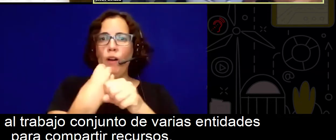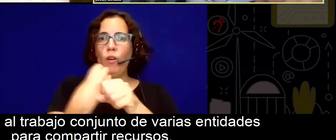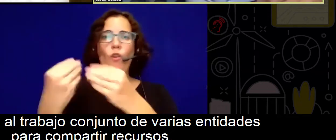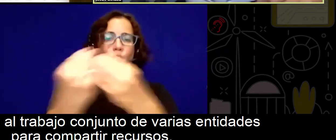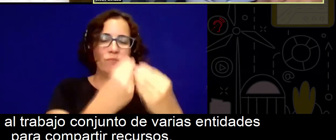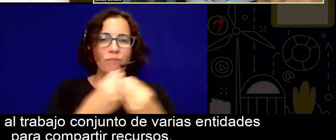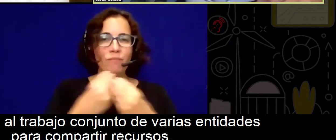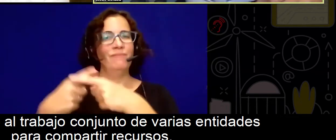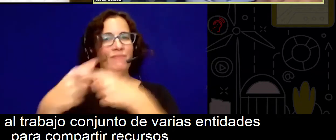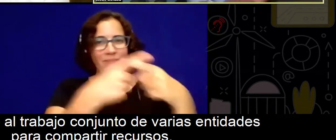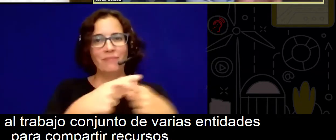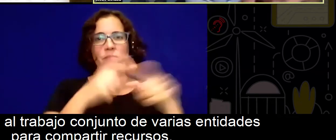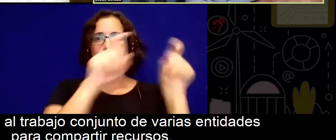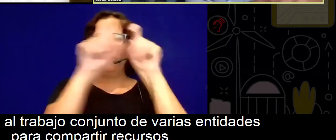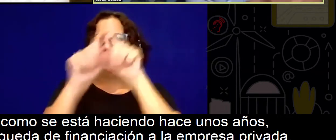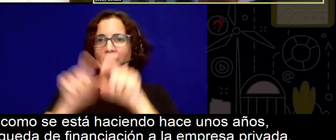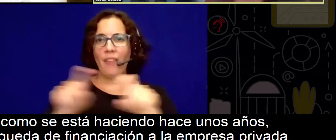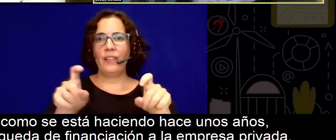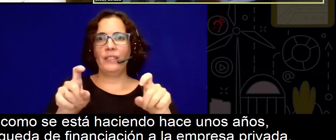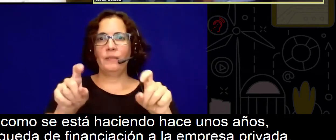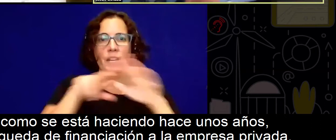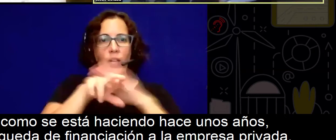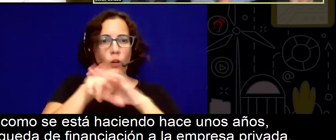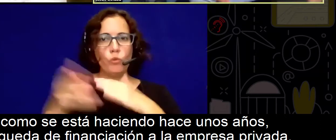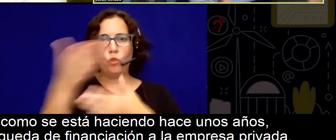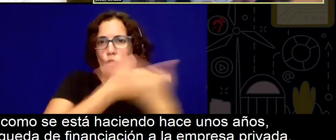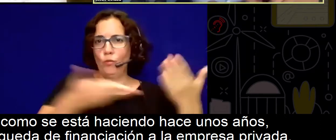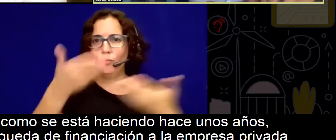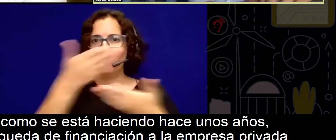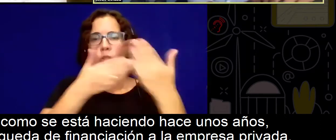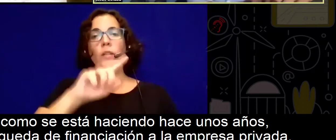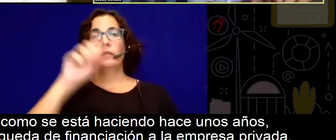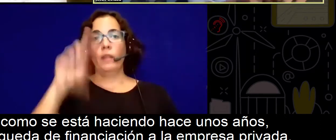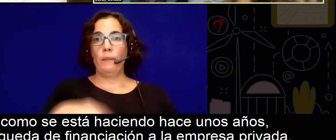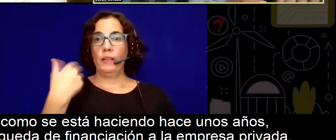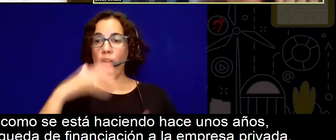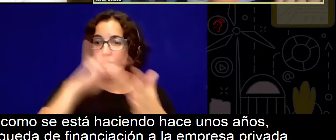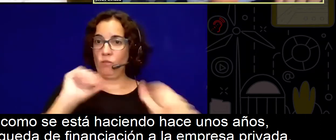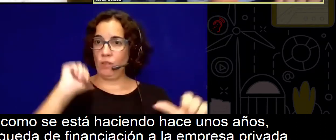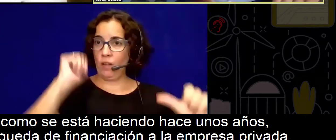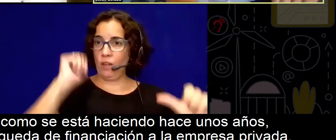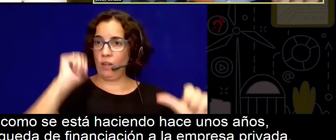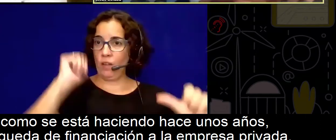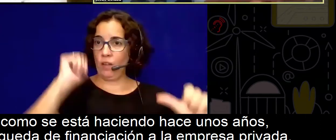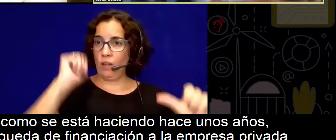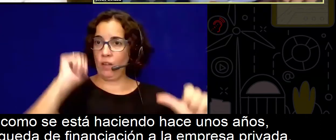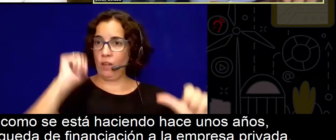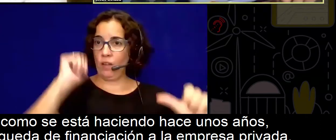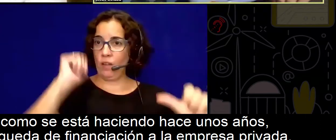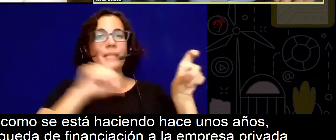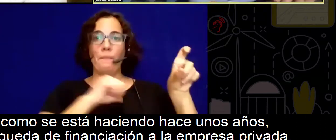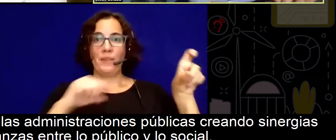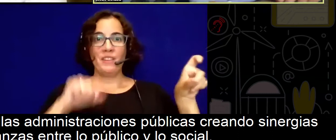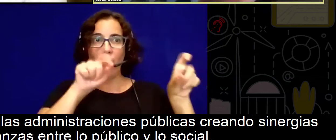entidades para compartir recursos, recurriendo también, como se está haciendo ya desde hace unos años, en acudir a la empresa privada en la búsqueda